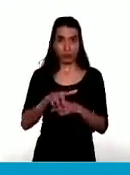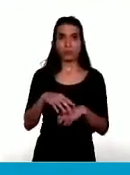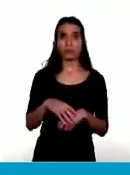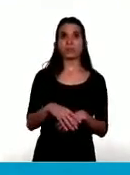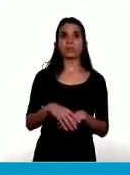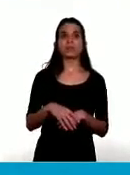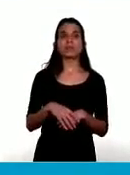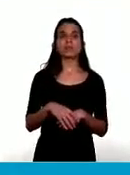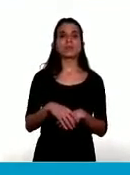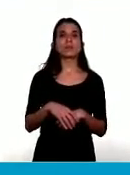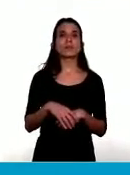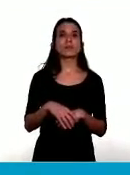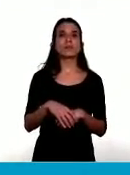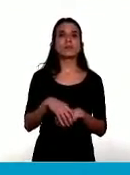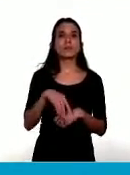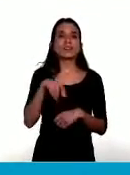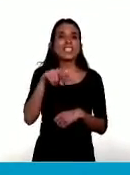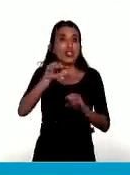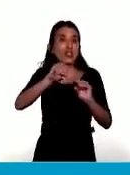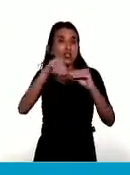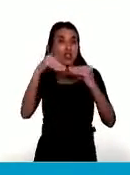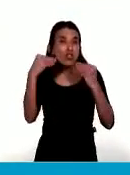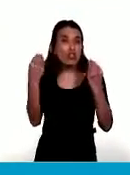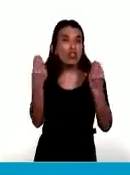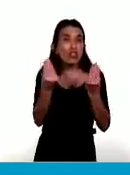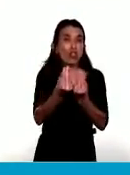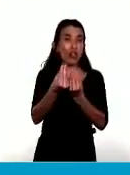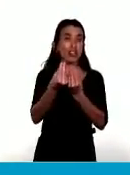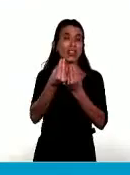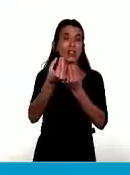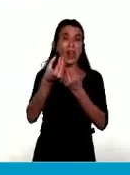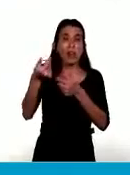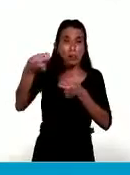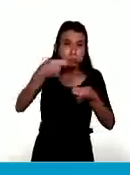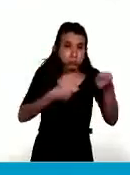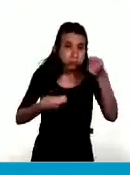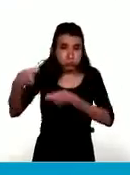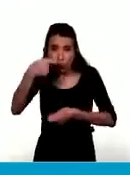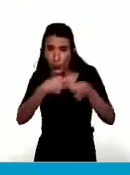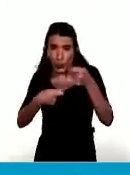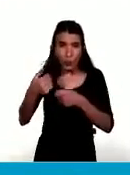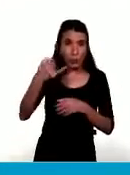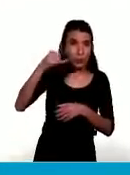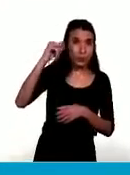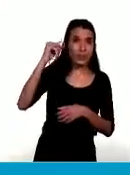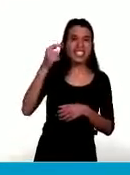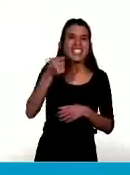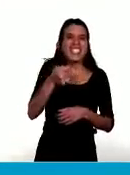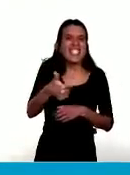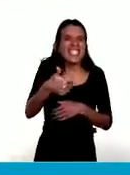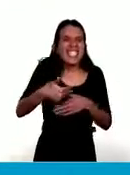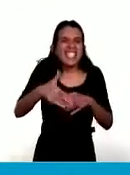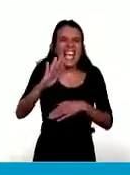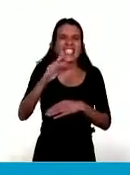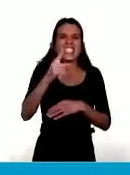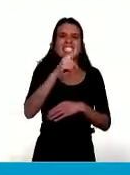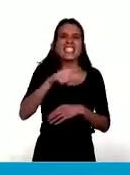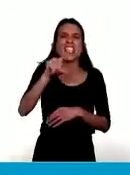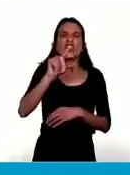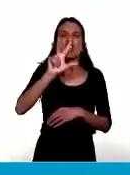IPS. Eso en total, con las modificaciones del proyecto que vamos a tratar hoy, suman cerca de 130.000